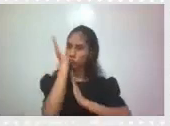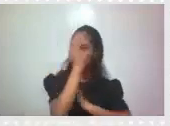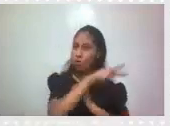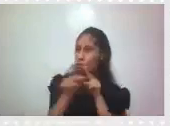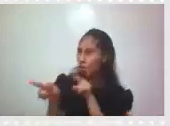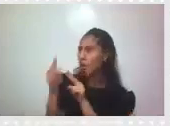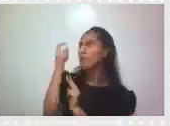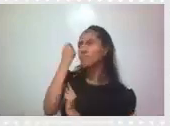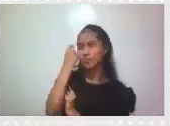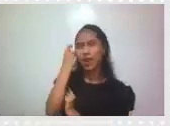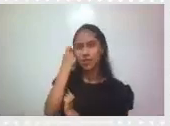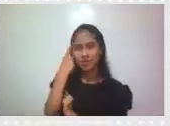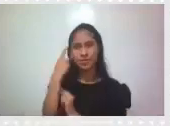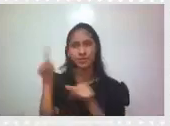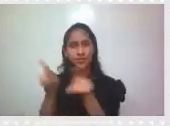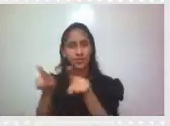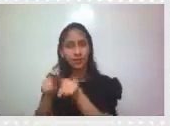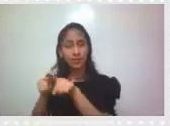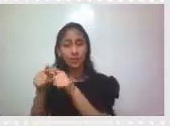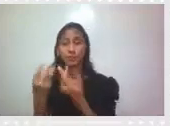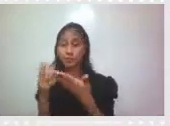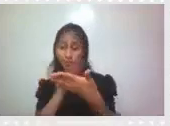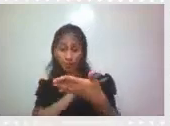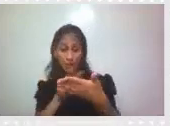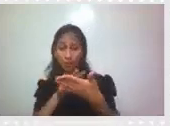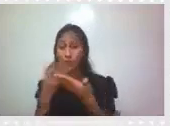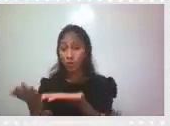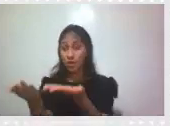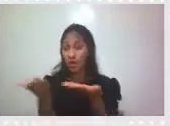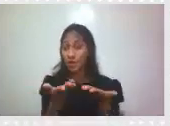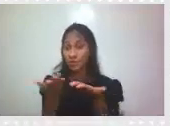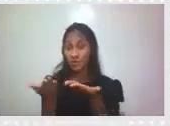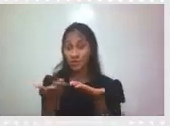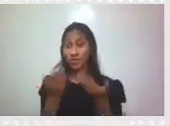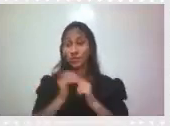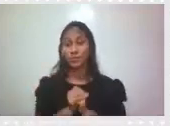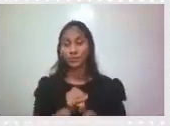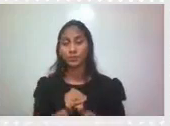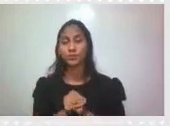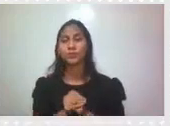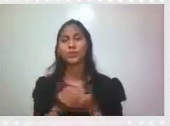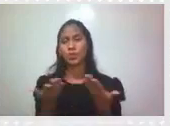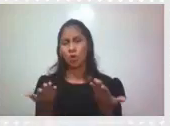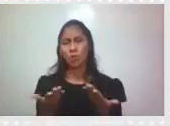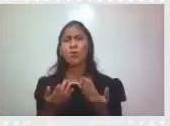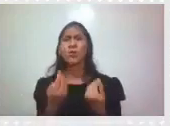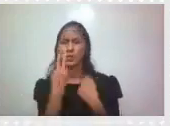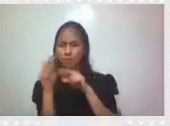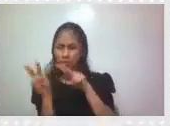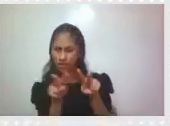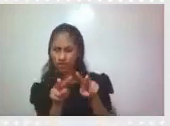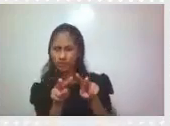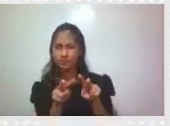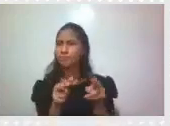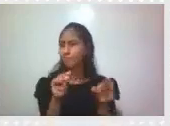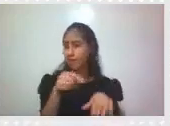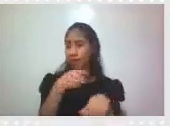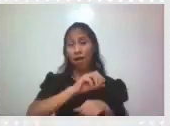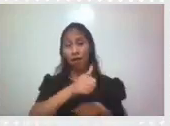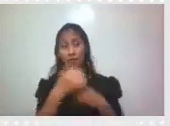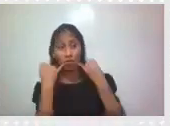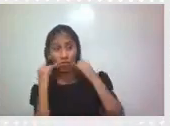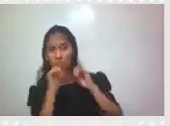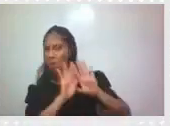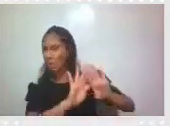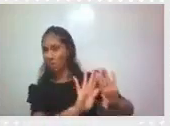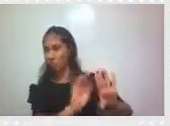en lo que es la invitación y la convocatoria para no ser excluyentes con nuestro lenguaje. Y además